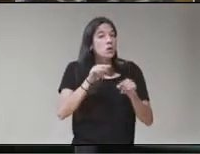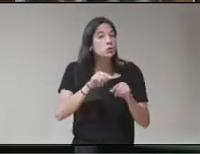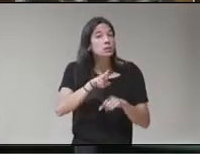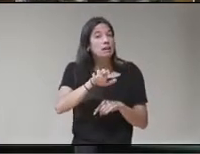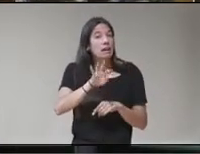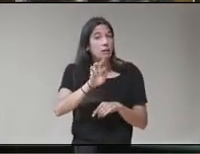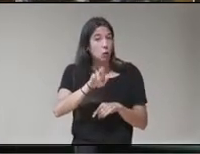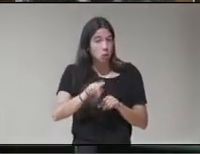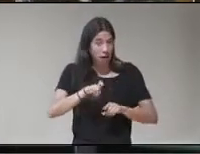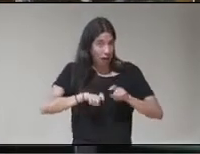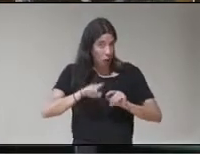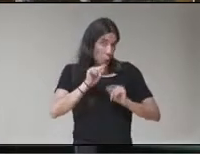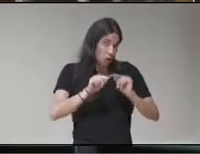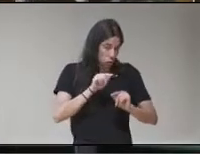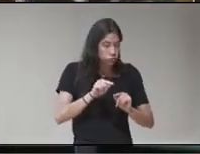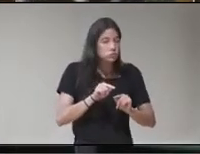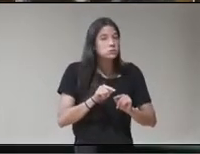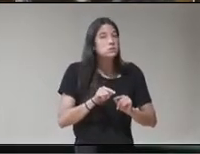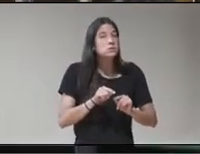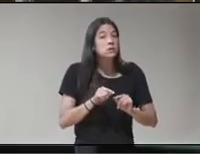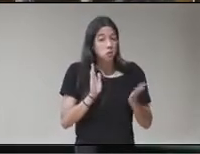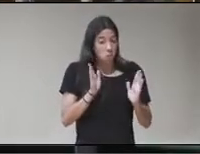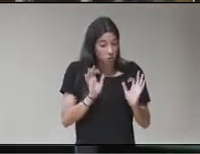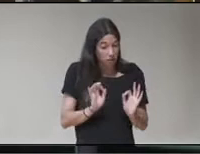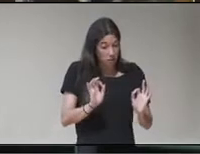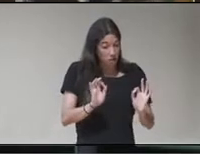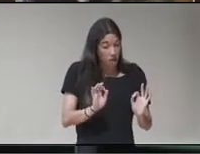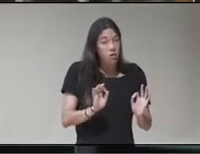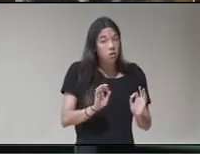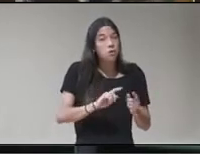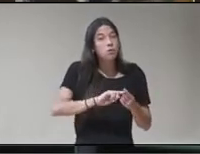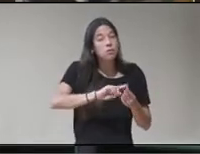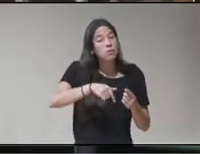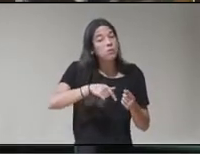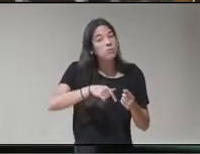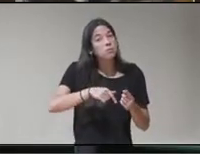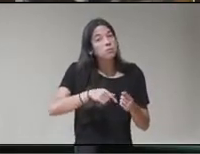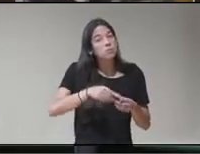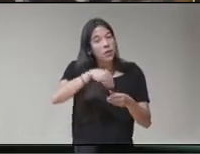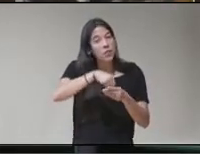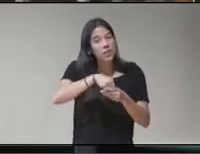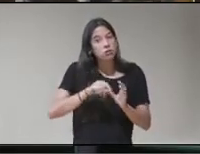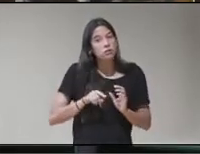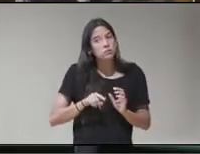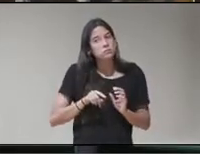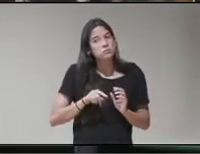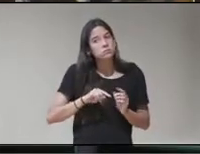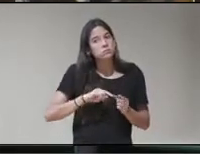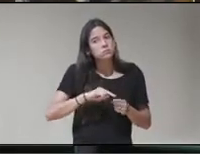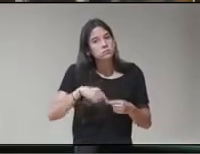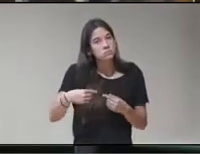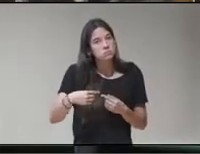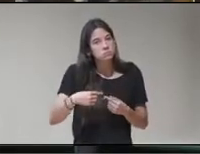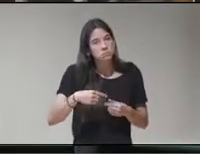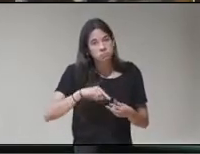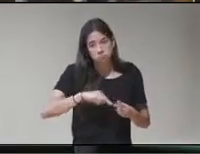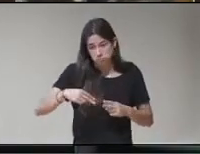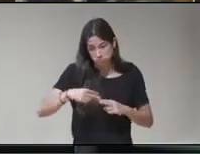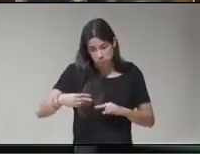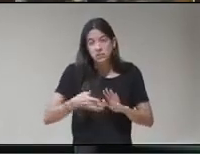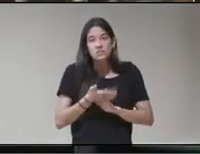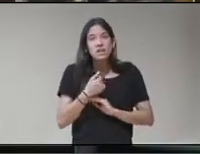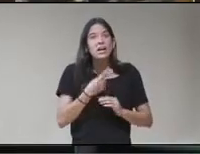retrovirus, que en un momento determinado pasaron a formar parte de nuestra línea germinal. Tenemos 98.000 virus metidos en nuestro